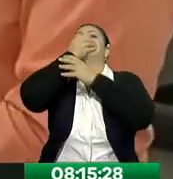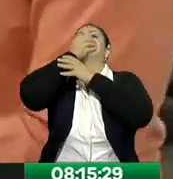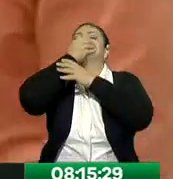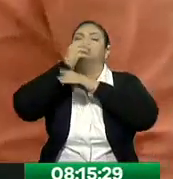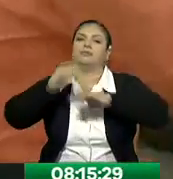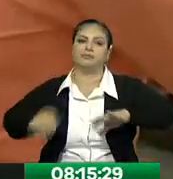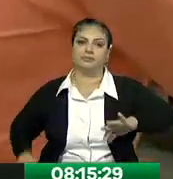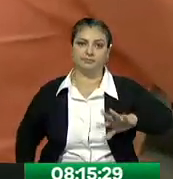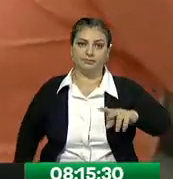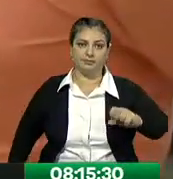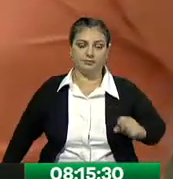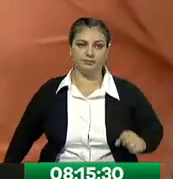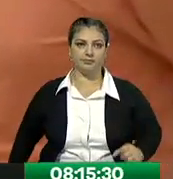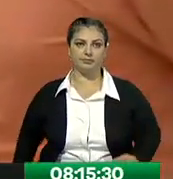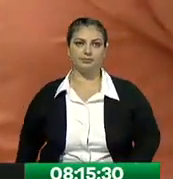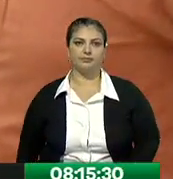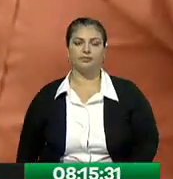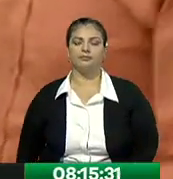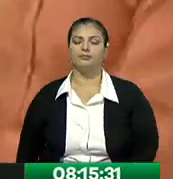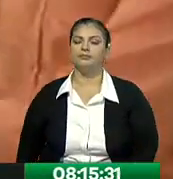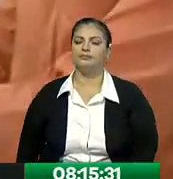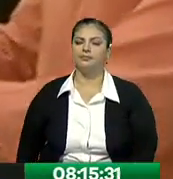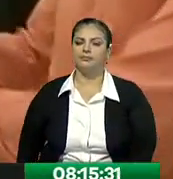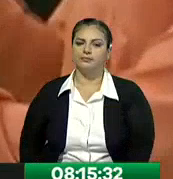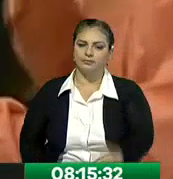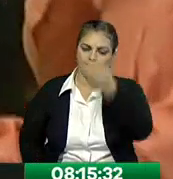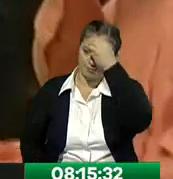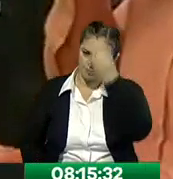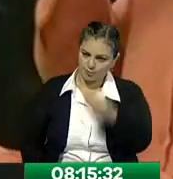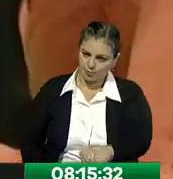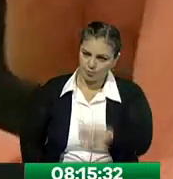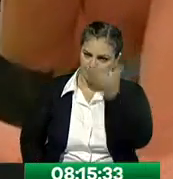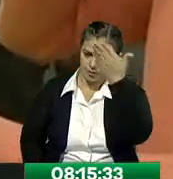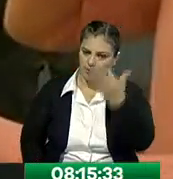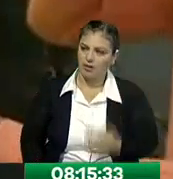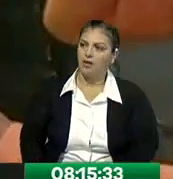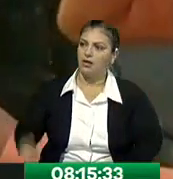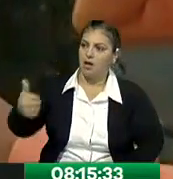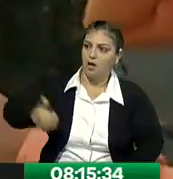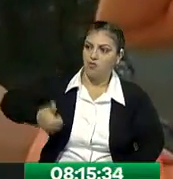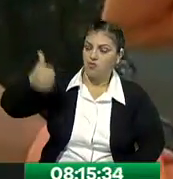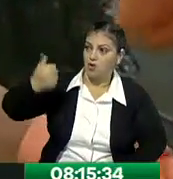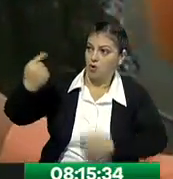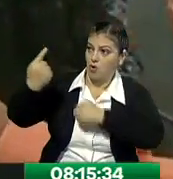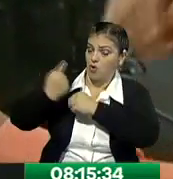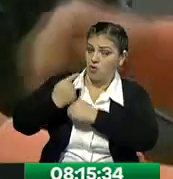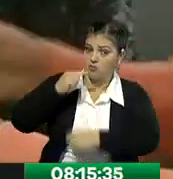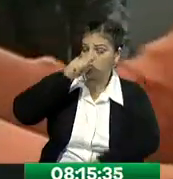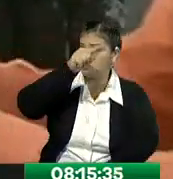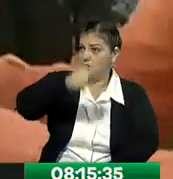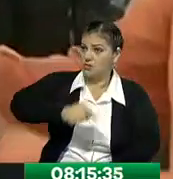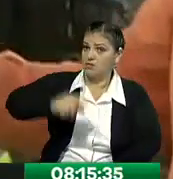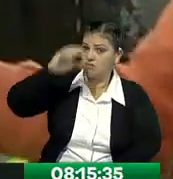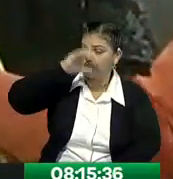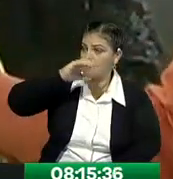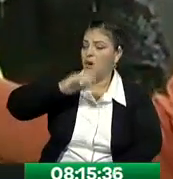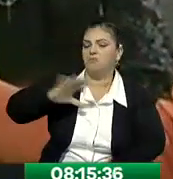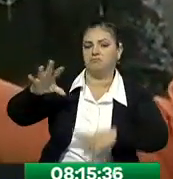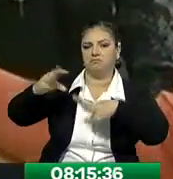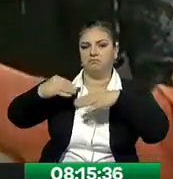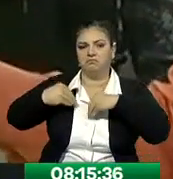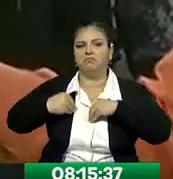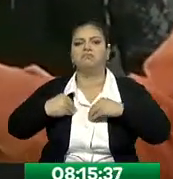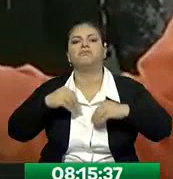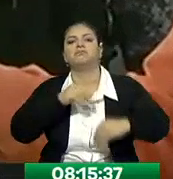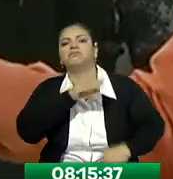estas redadas. Buenos días, estamos dando cumplimiento a órdenes judiciales referente a un delito de secuestro